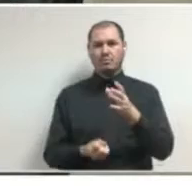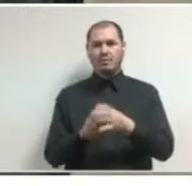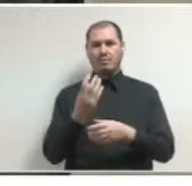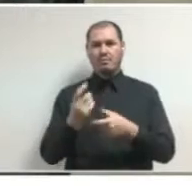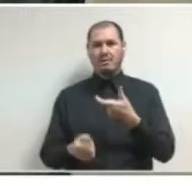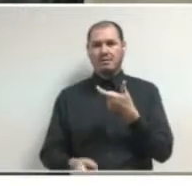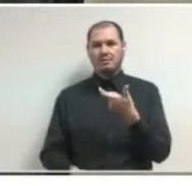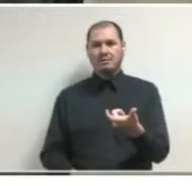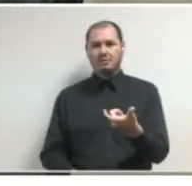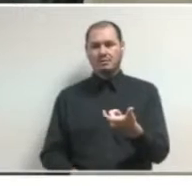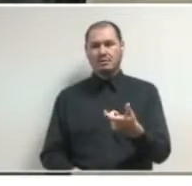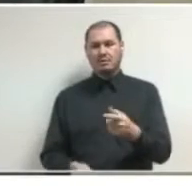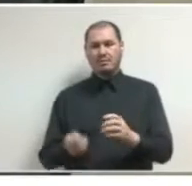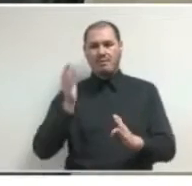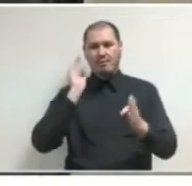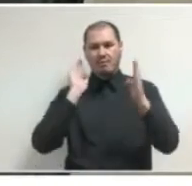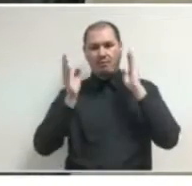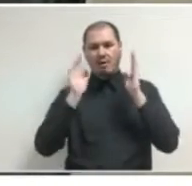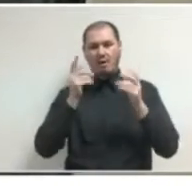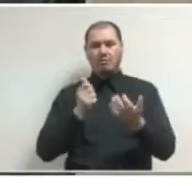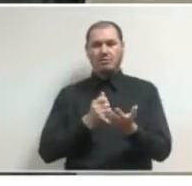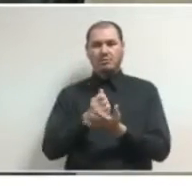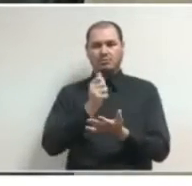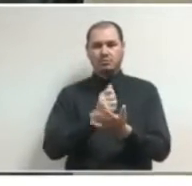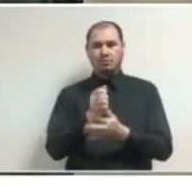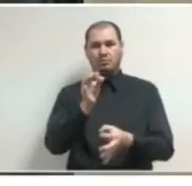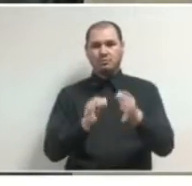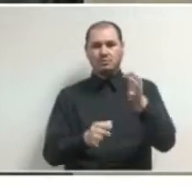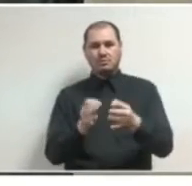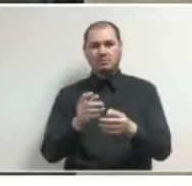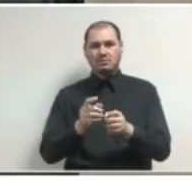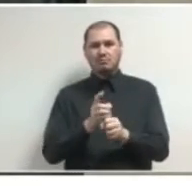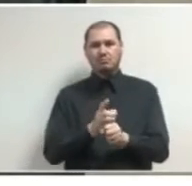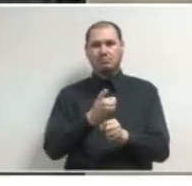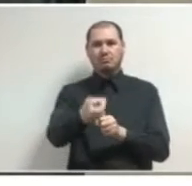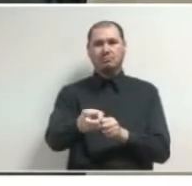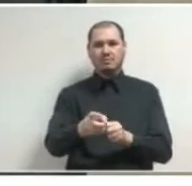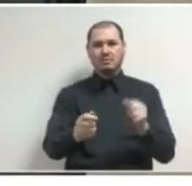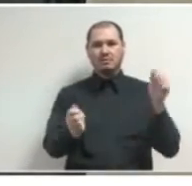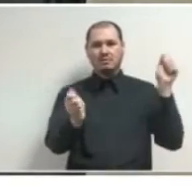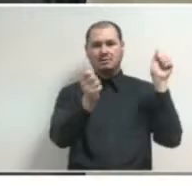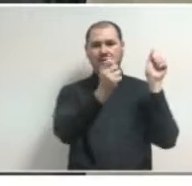Oyeyapota Gina, rematriculación auxiliar de justicia sin jurisdicción judicial San Pedro.